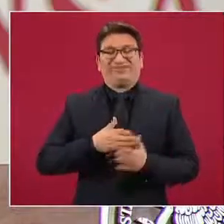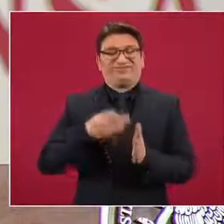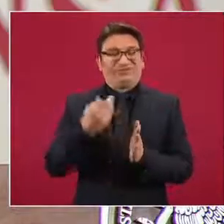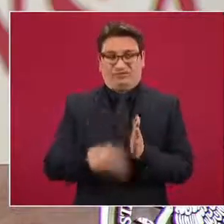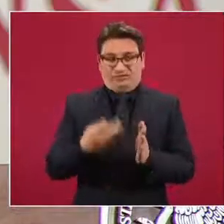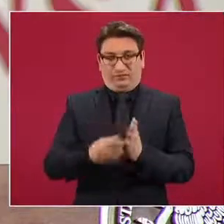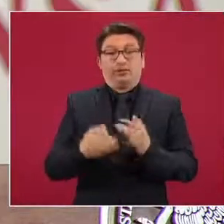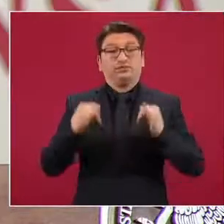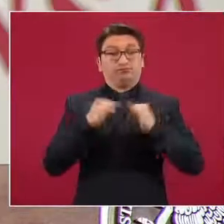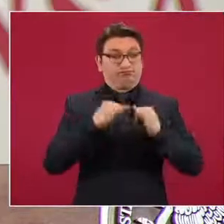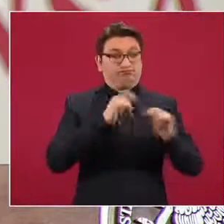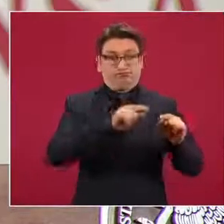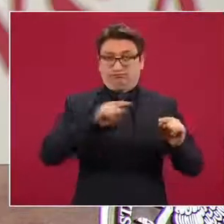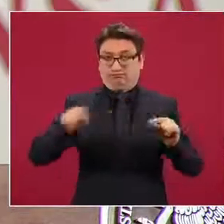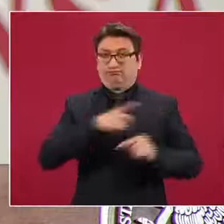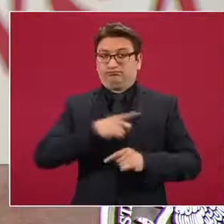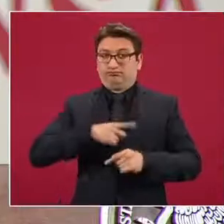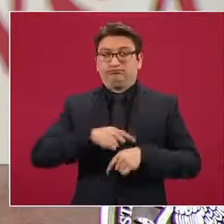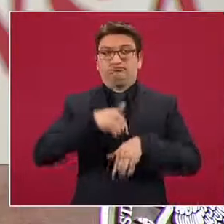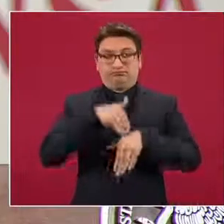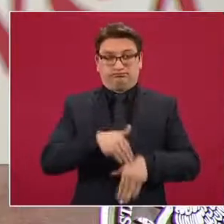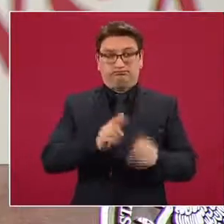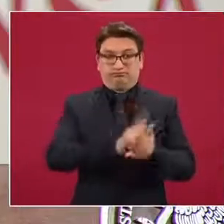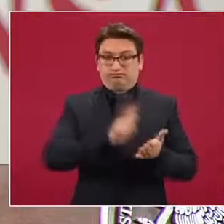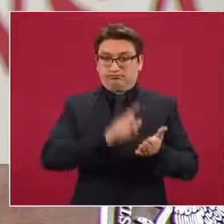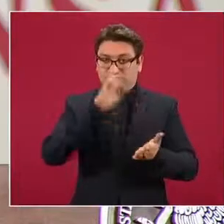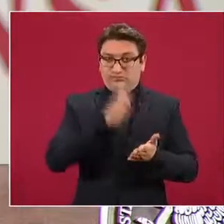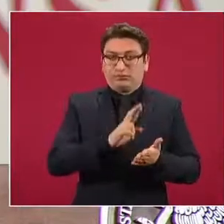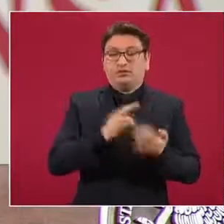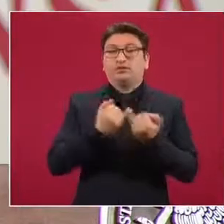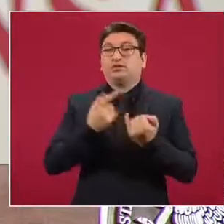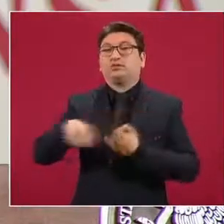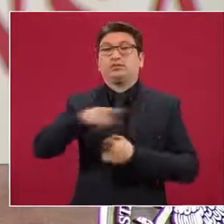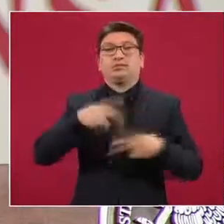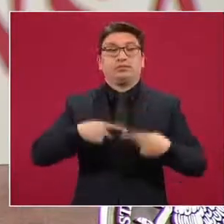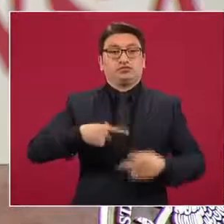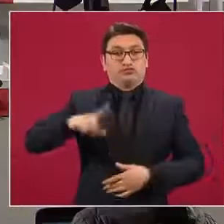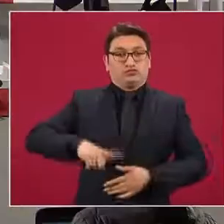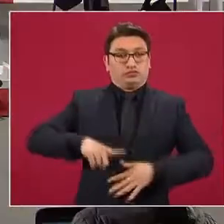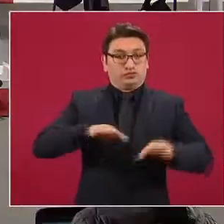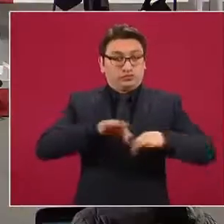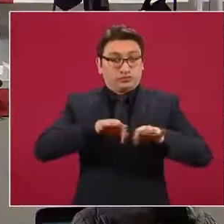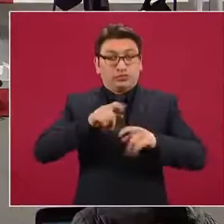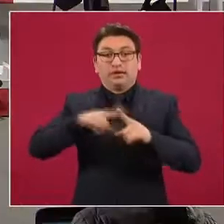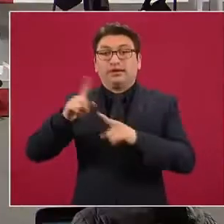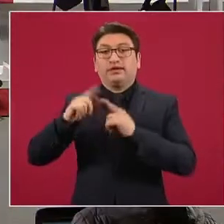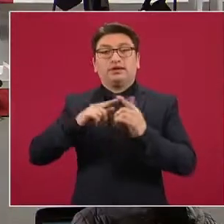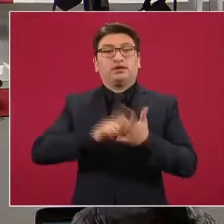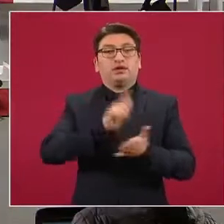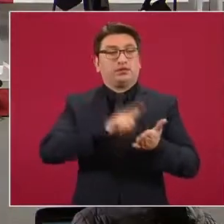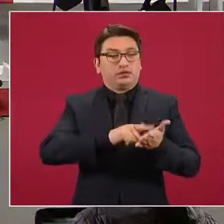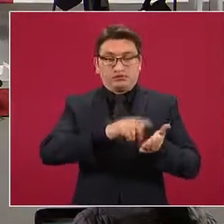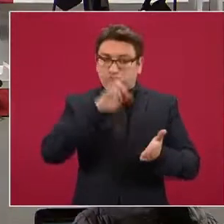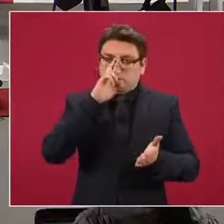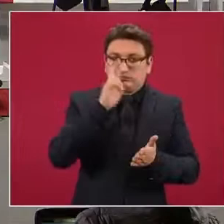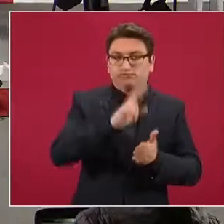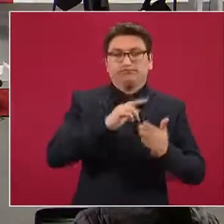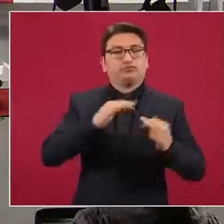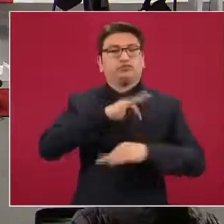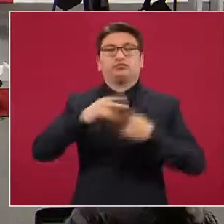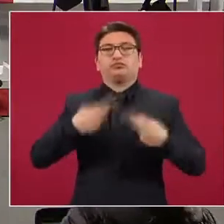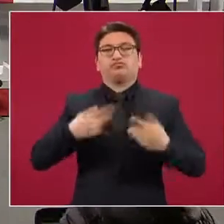instituciones apegadas a la legalidad y servidores públicos dispuestos a cumplirla en forma imparcial, equitativa y sin